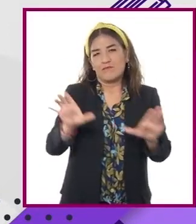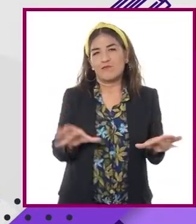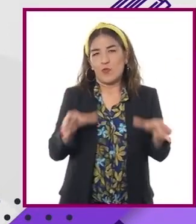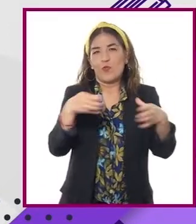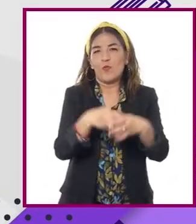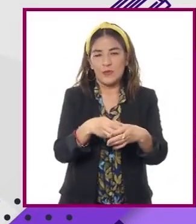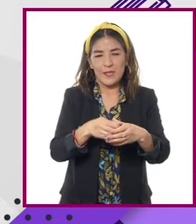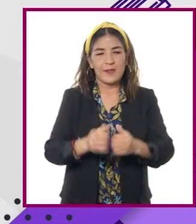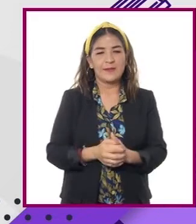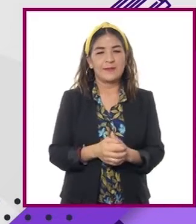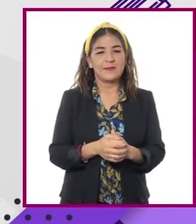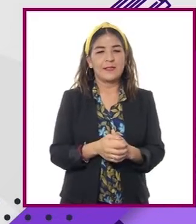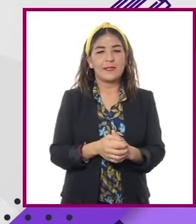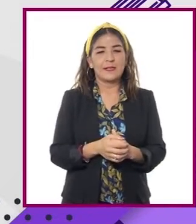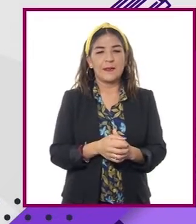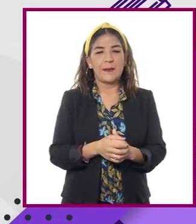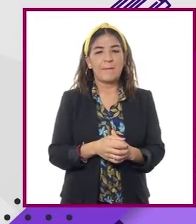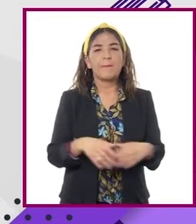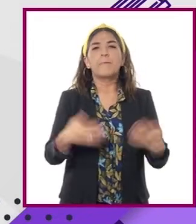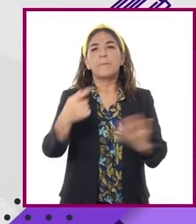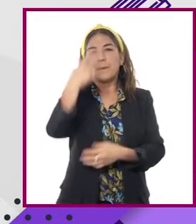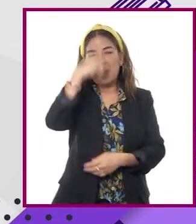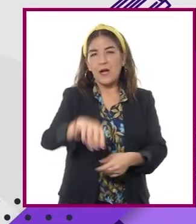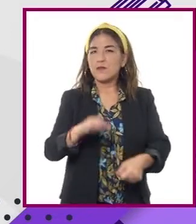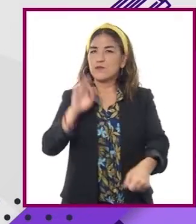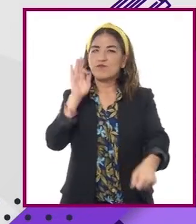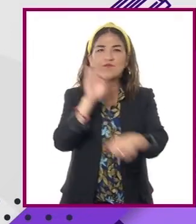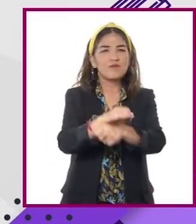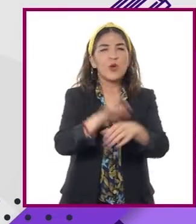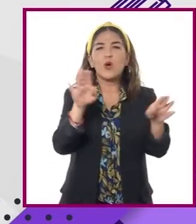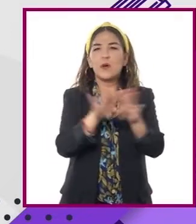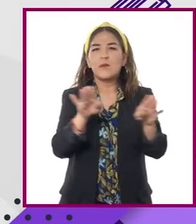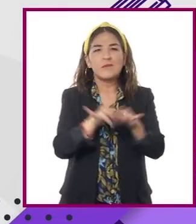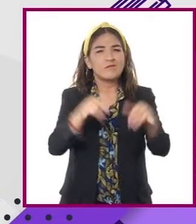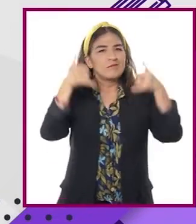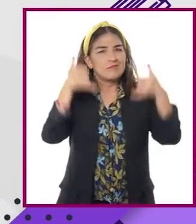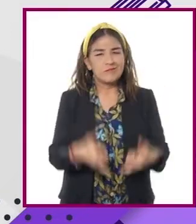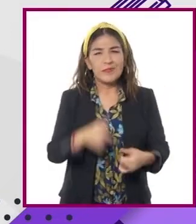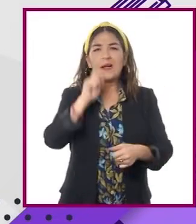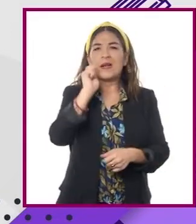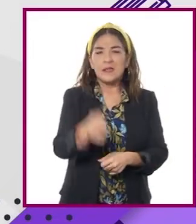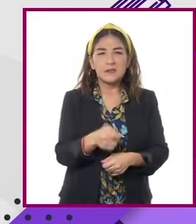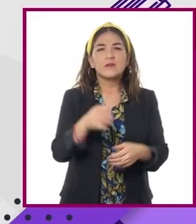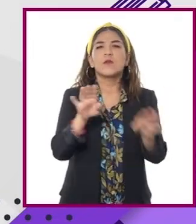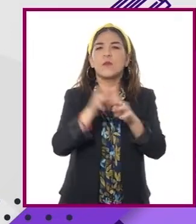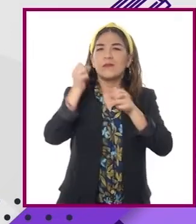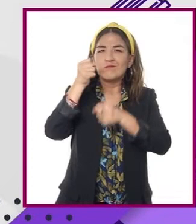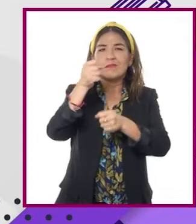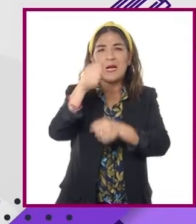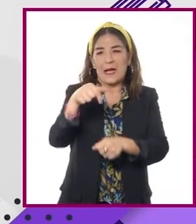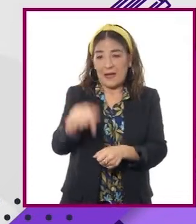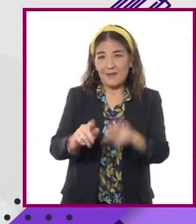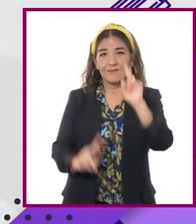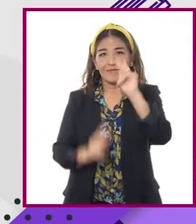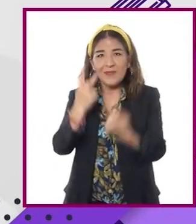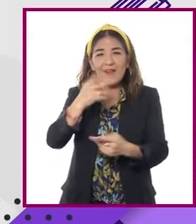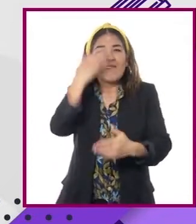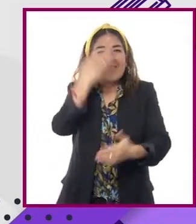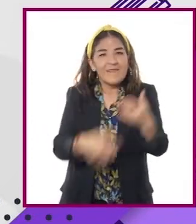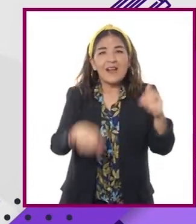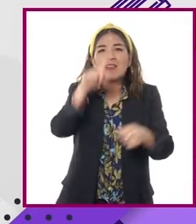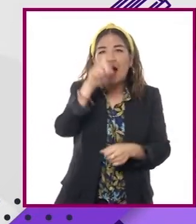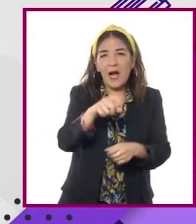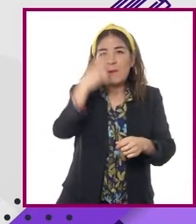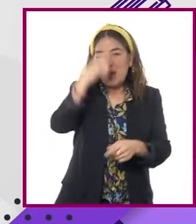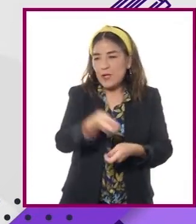comunidad, como una forma de protesta porque sus siembras ya no reciben agua suficiente. Otras